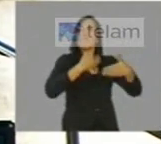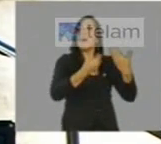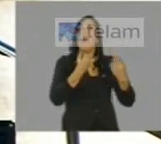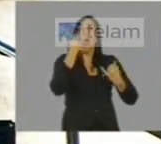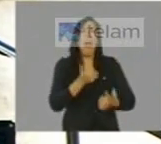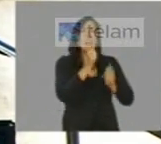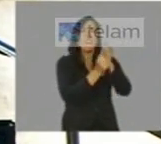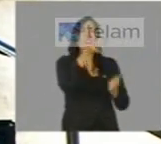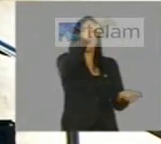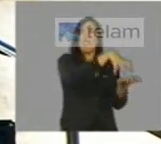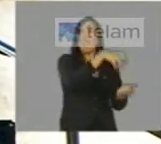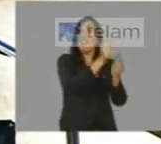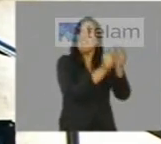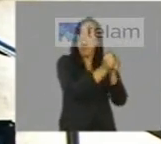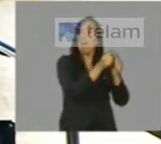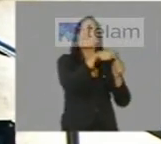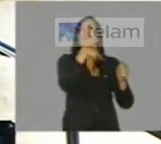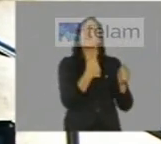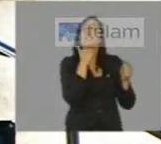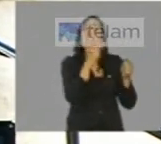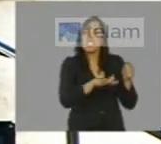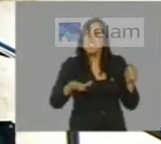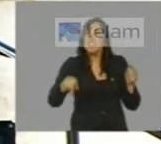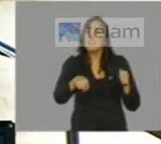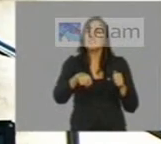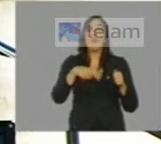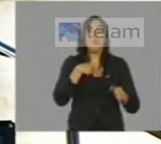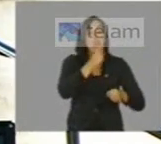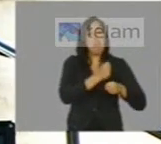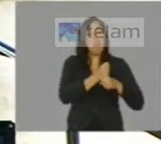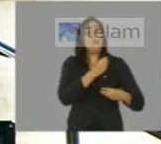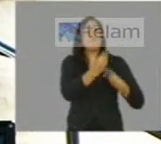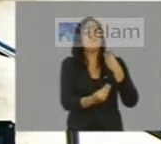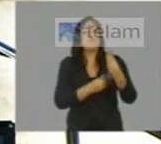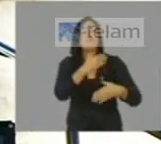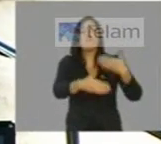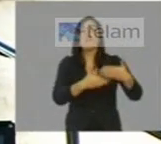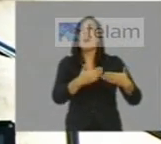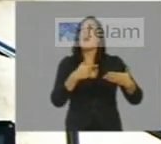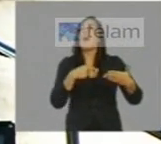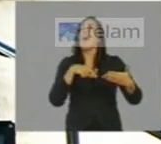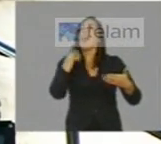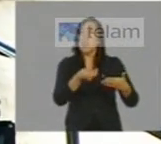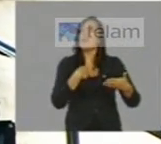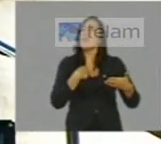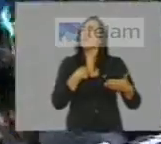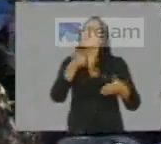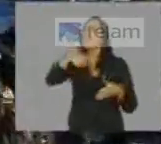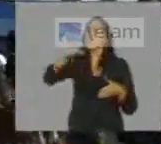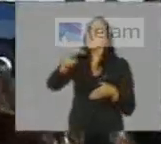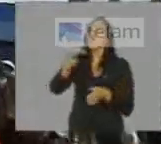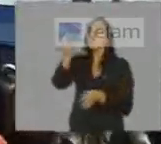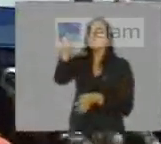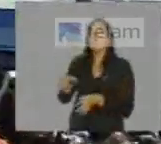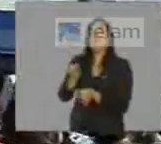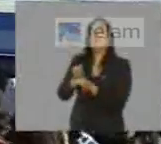que generaran hijos para la clase media y que después los obreros que venían atrás contrataran los servicios de esos profesionales